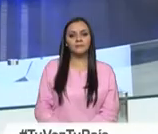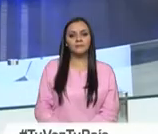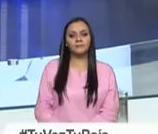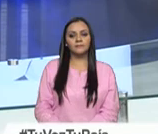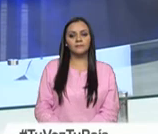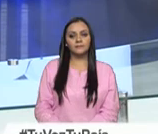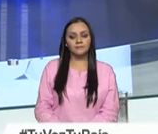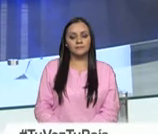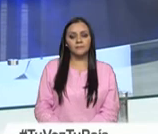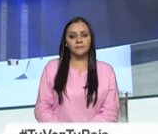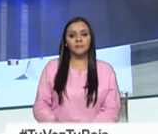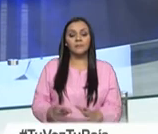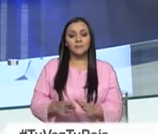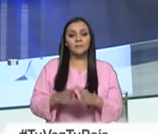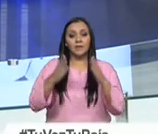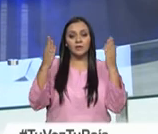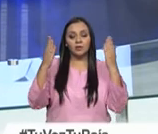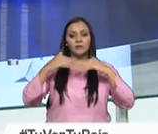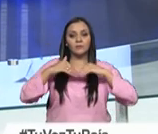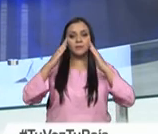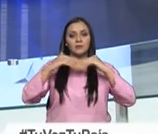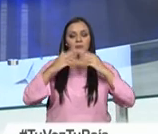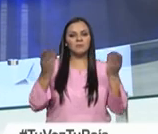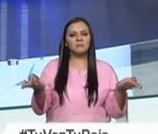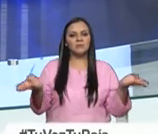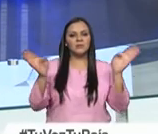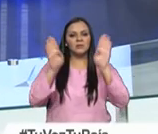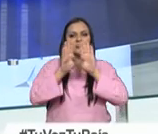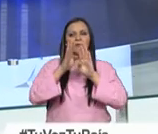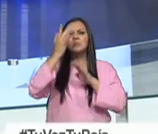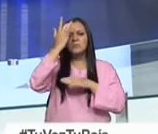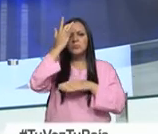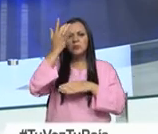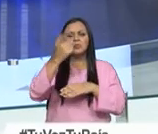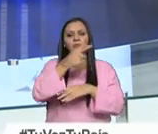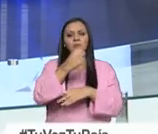El diario La Estrella de Panamá cierra sus puertas. ¿Cuál es el motivo? Pues que